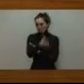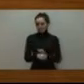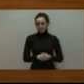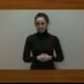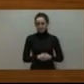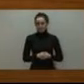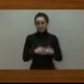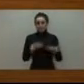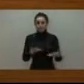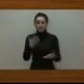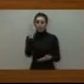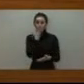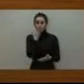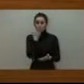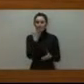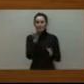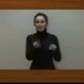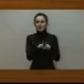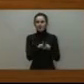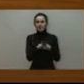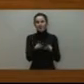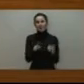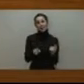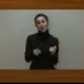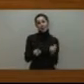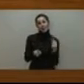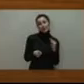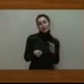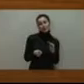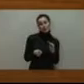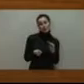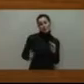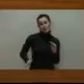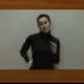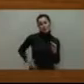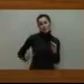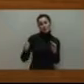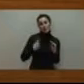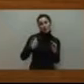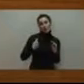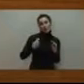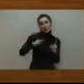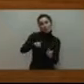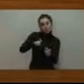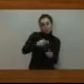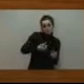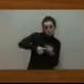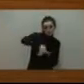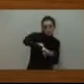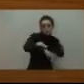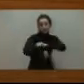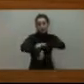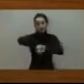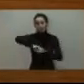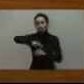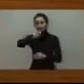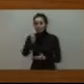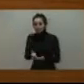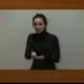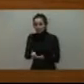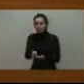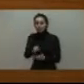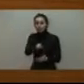unas escuelas que se mantienen con el dinero que se quita de nuestros bolsillos por vía de impuestos y que, a su vez, tenemos que volver a pagar